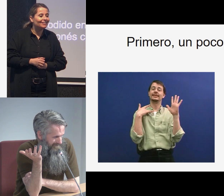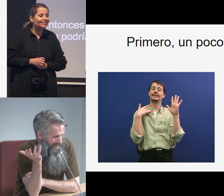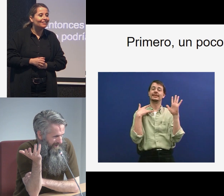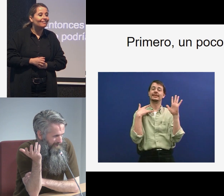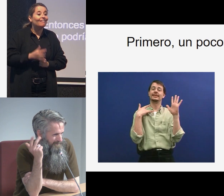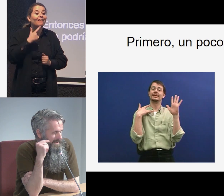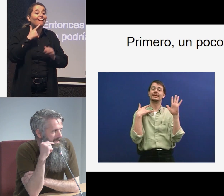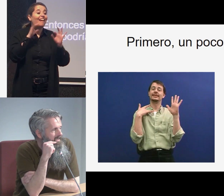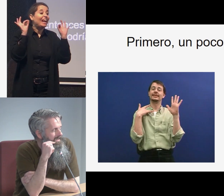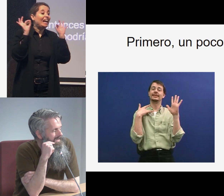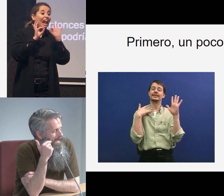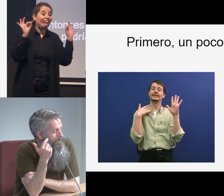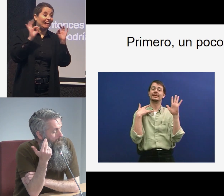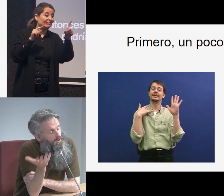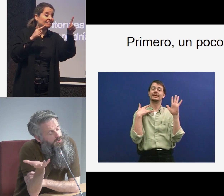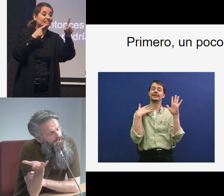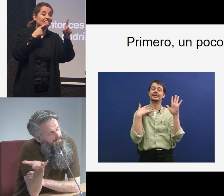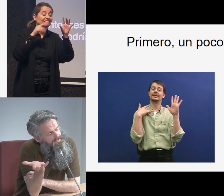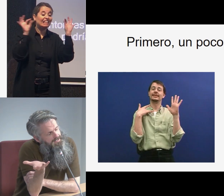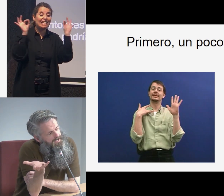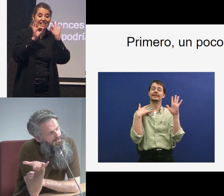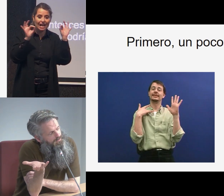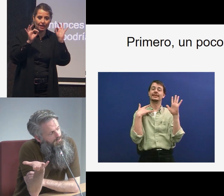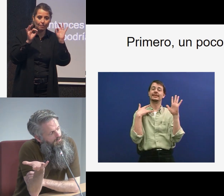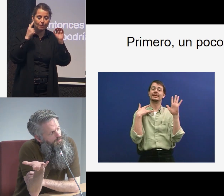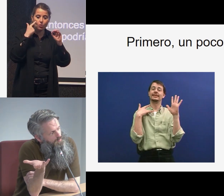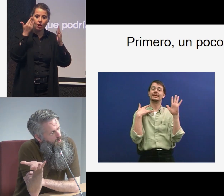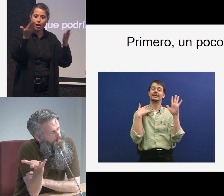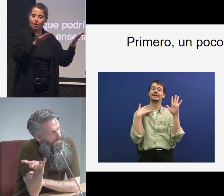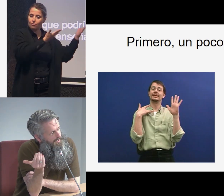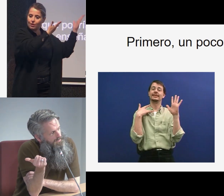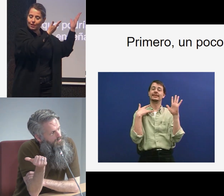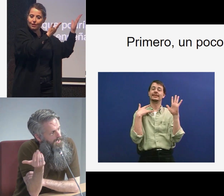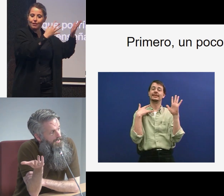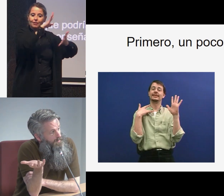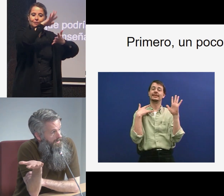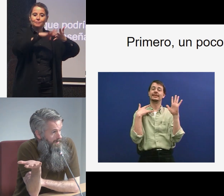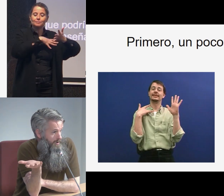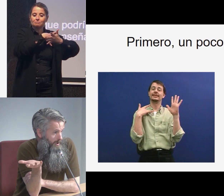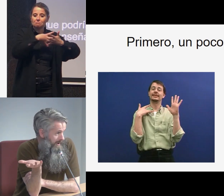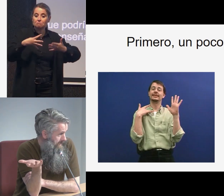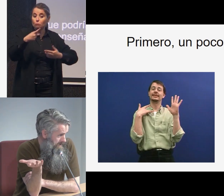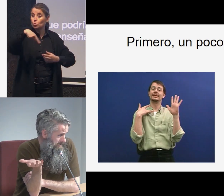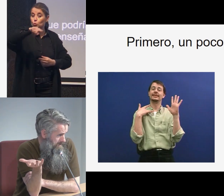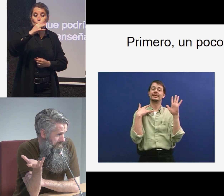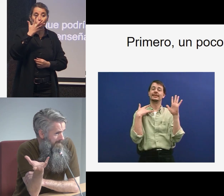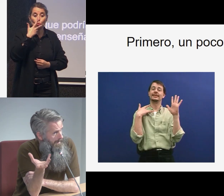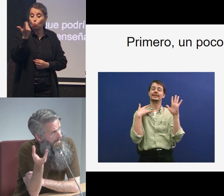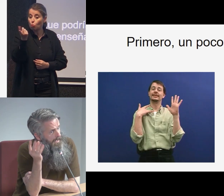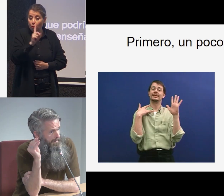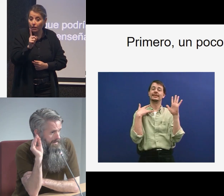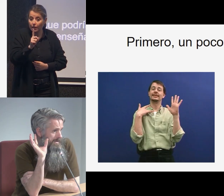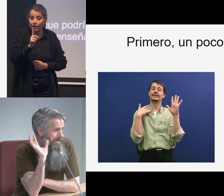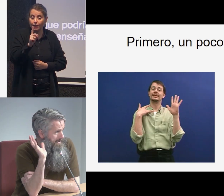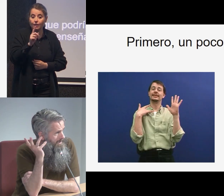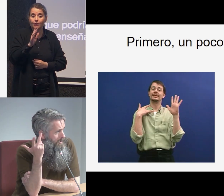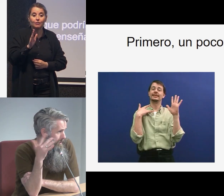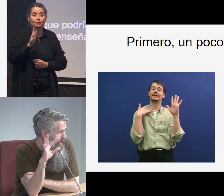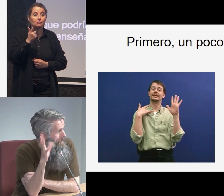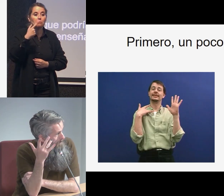Nada, ¿verdad? Pero os acabo de enseñar un poema, una lengua que no conocéis y